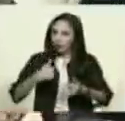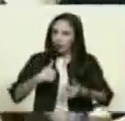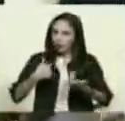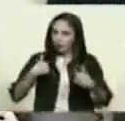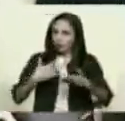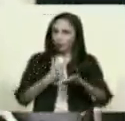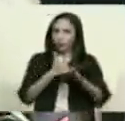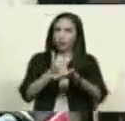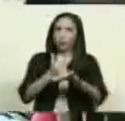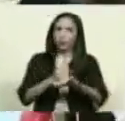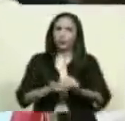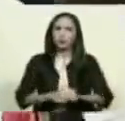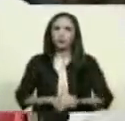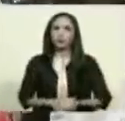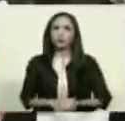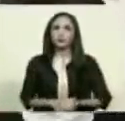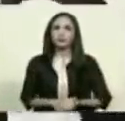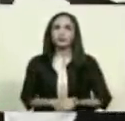¿Listo?